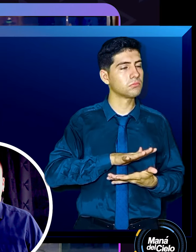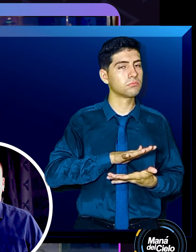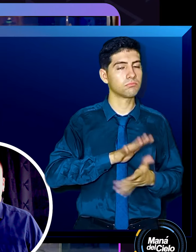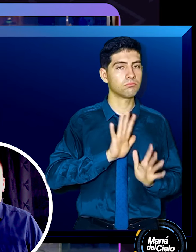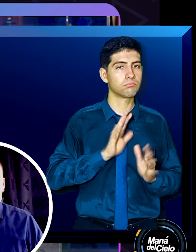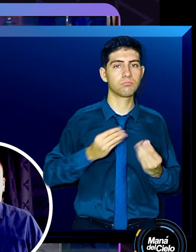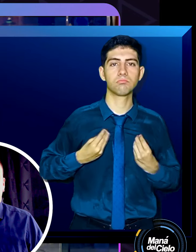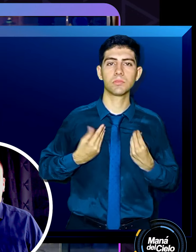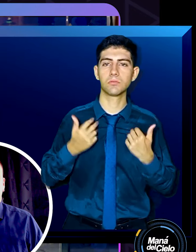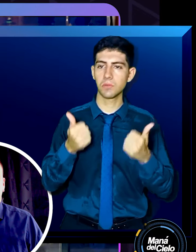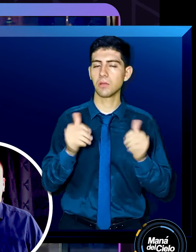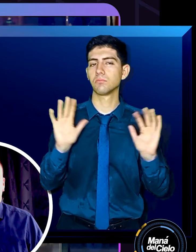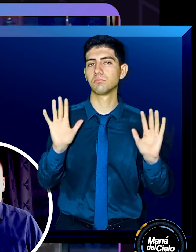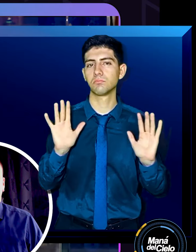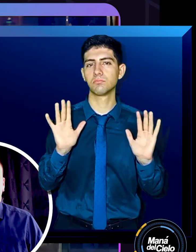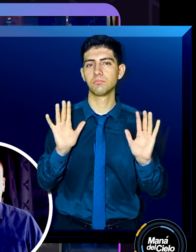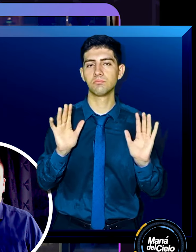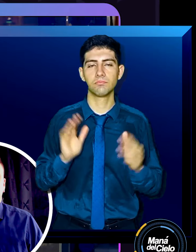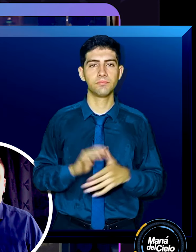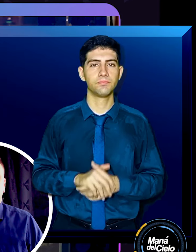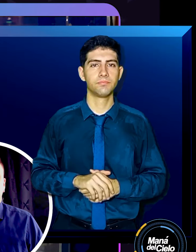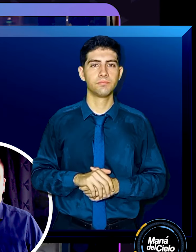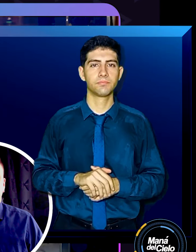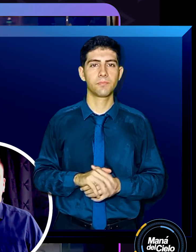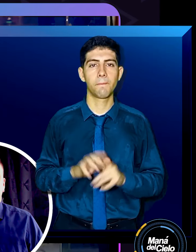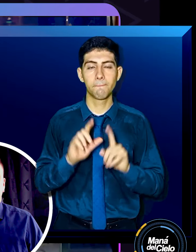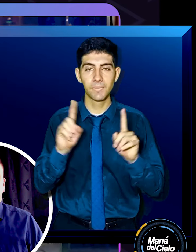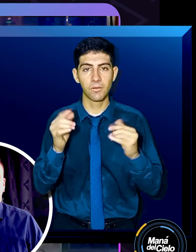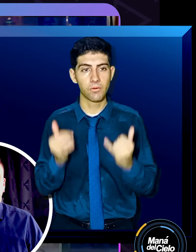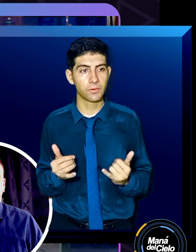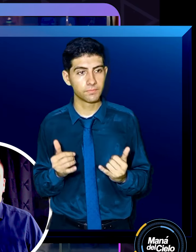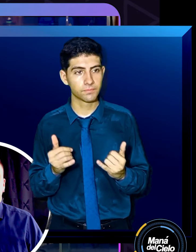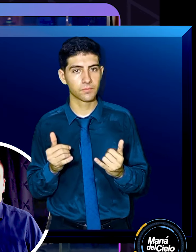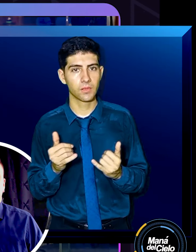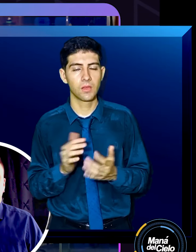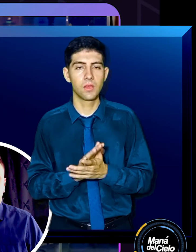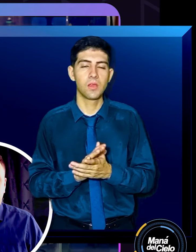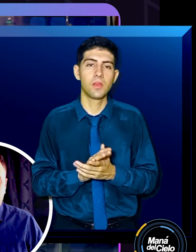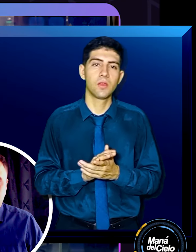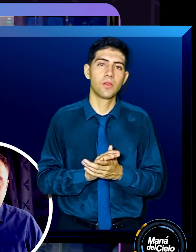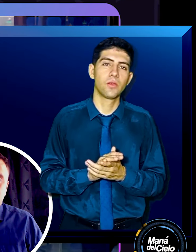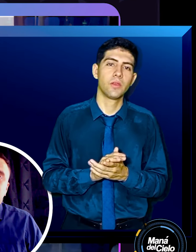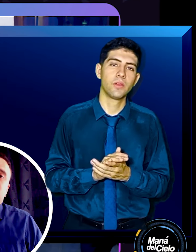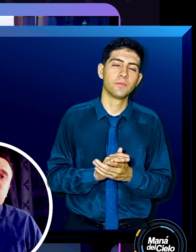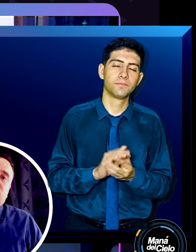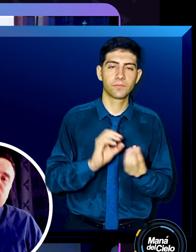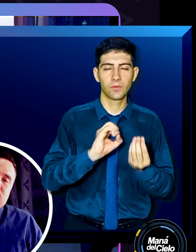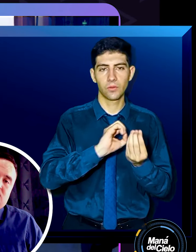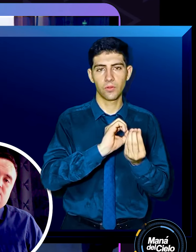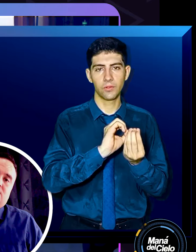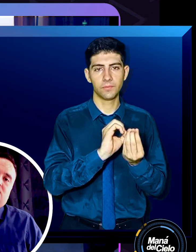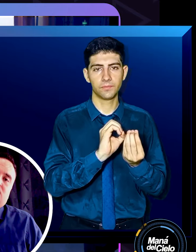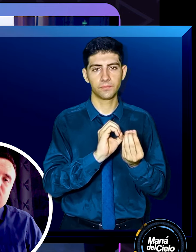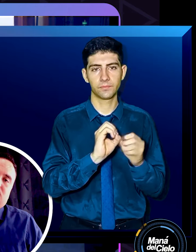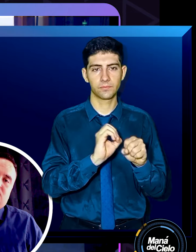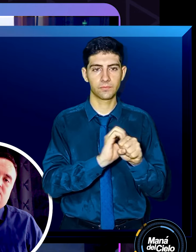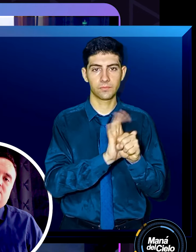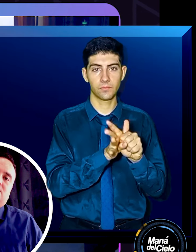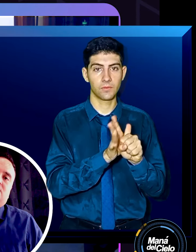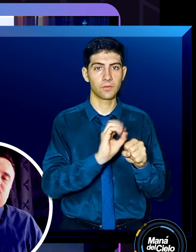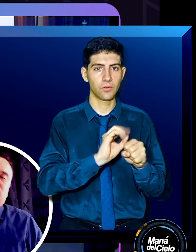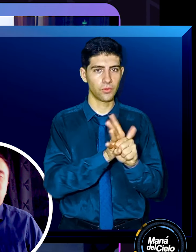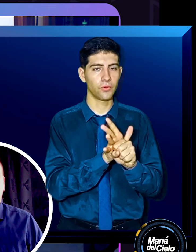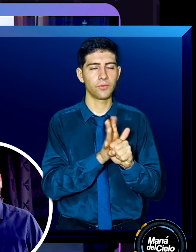Vivimos en paz. Pero ahora en la pandemia, un hombre se acercó a la ventana